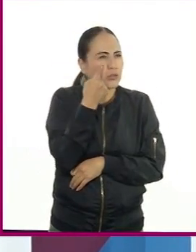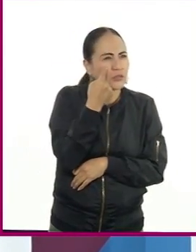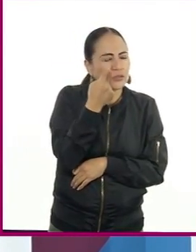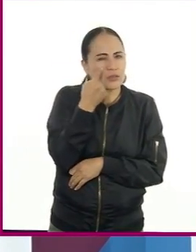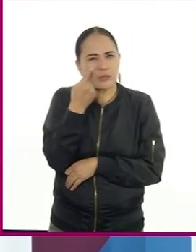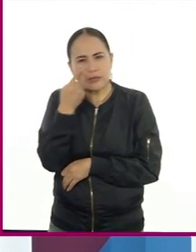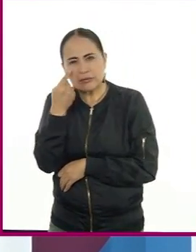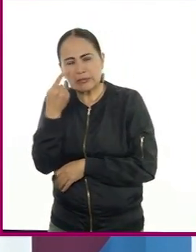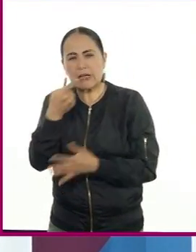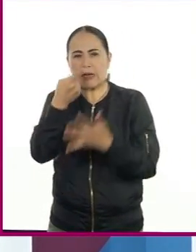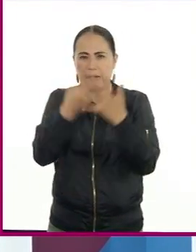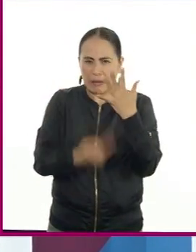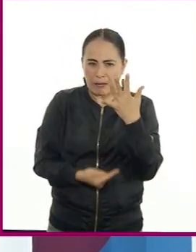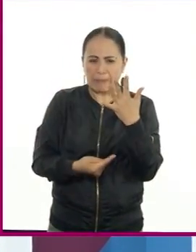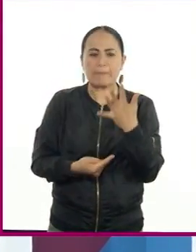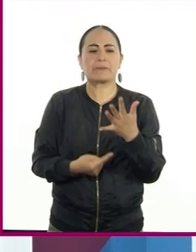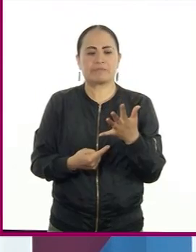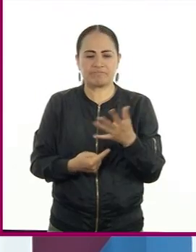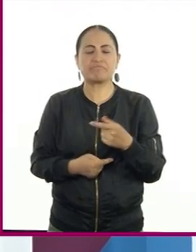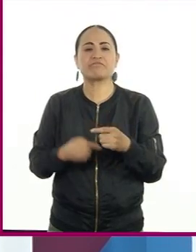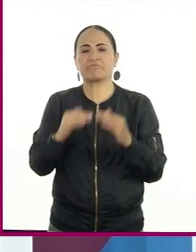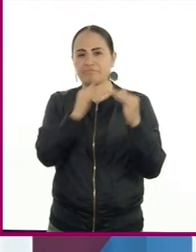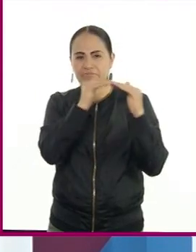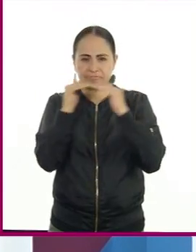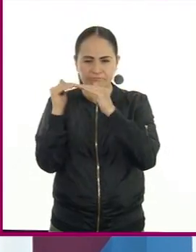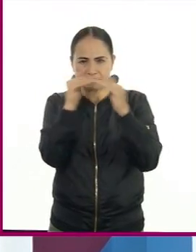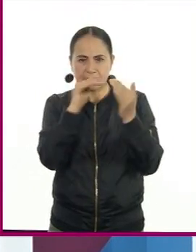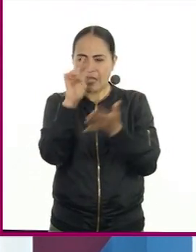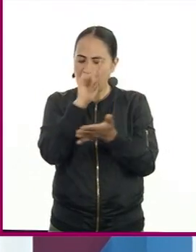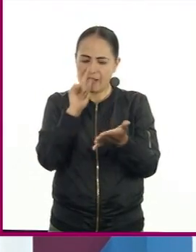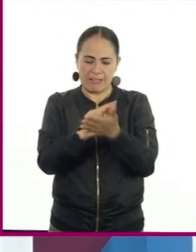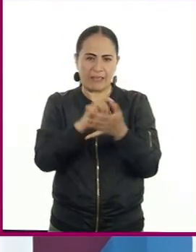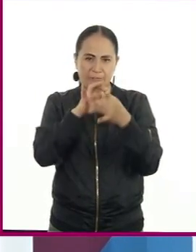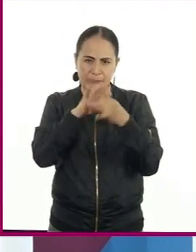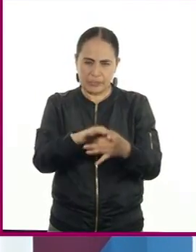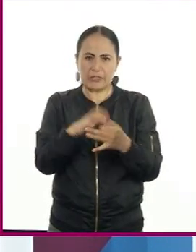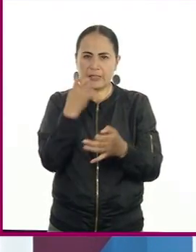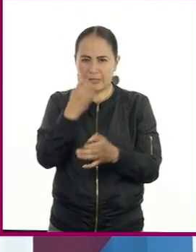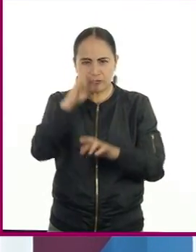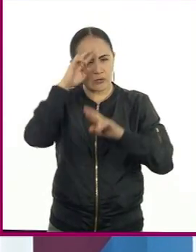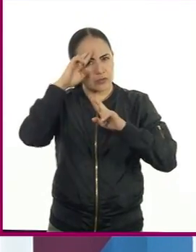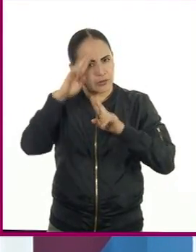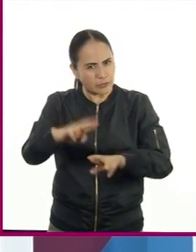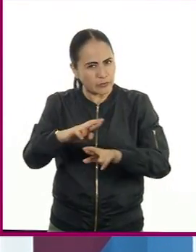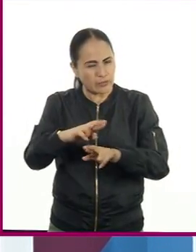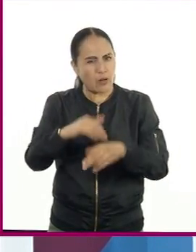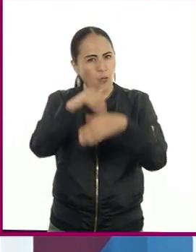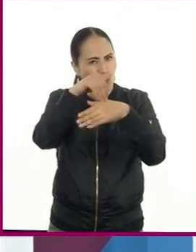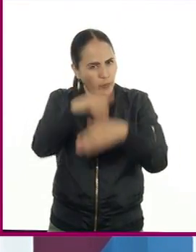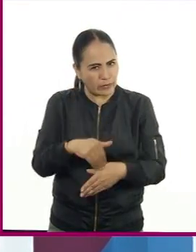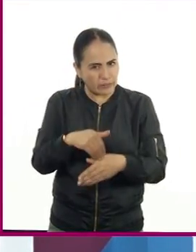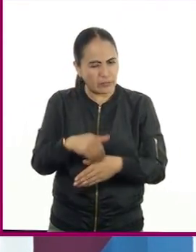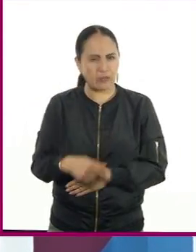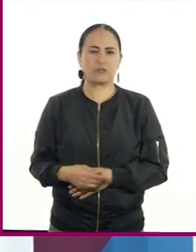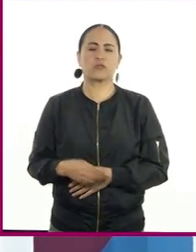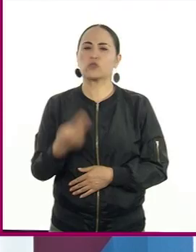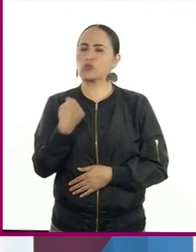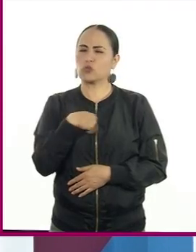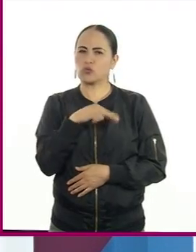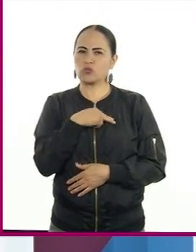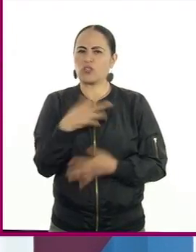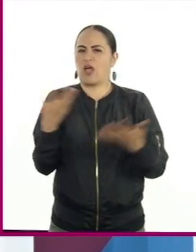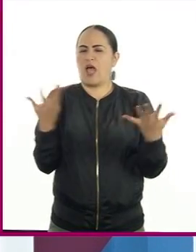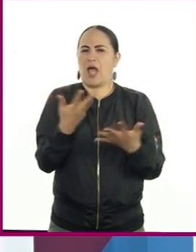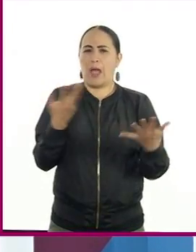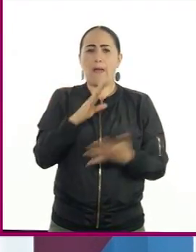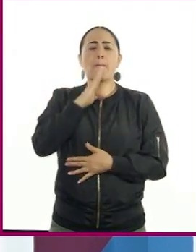a que se cumpla el principio de igualdad ante la ley, para no ser víctimas de prácticas que